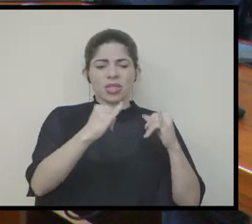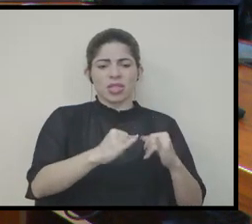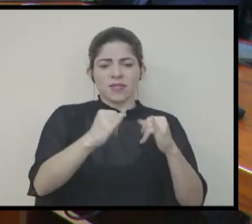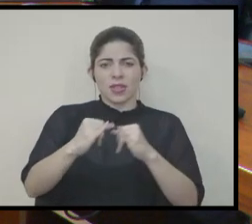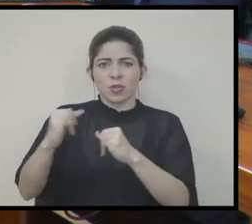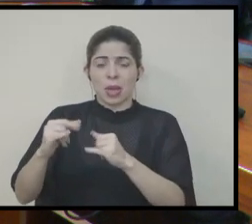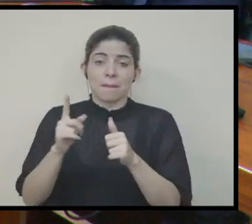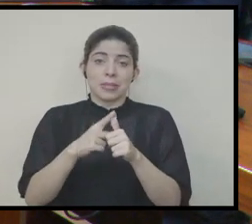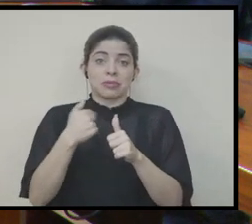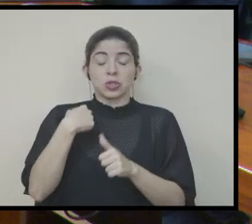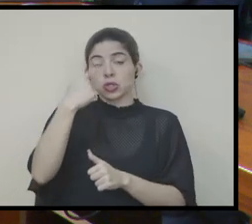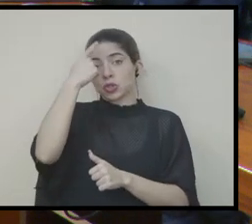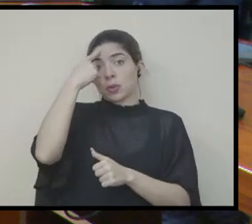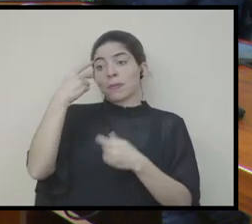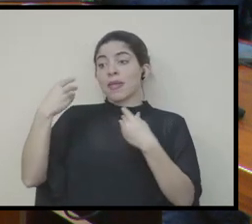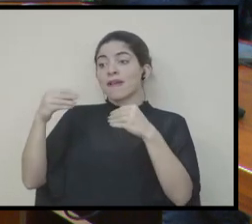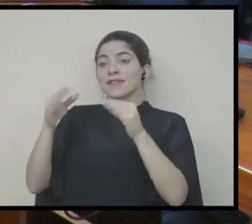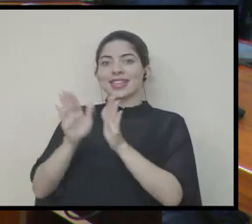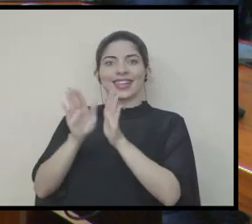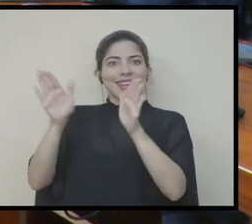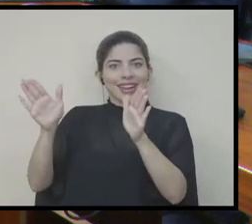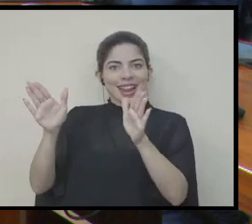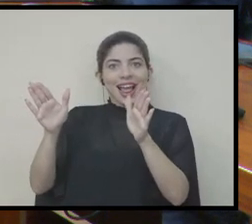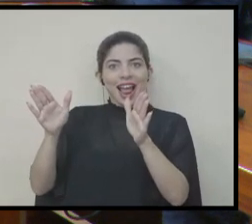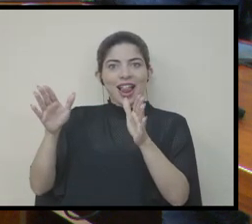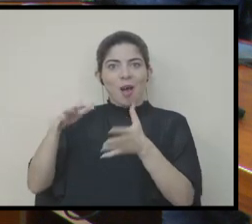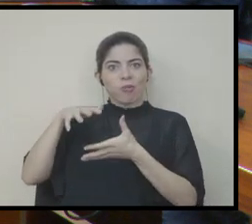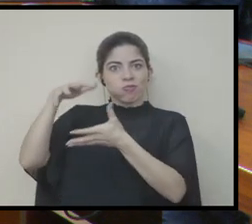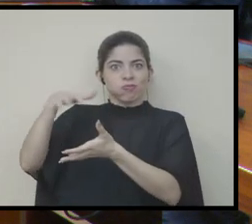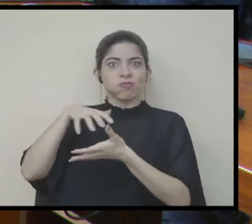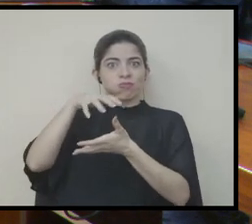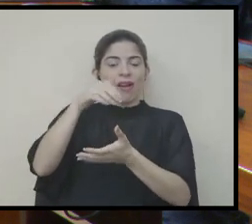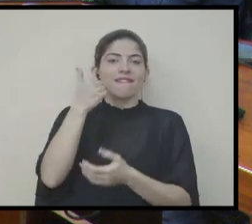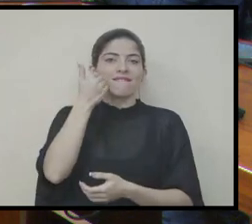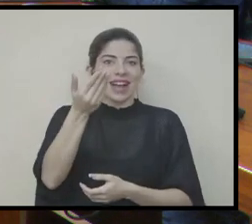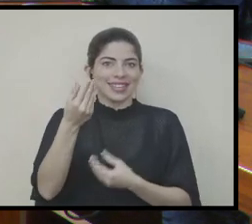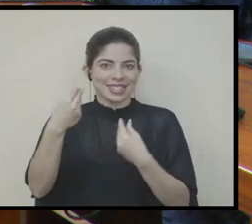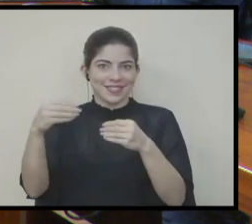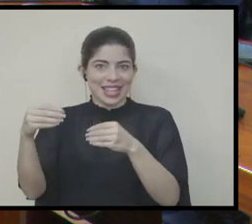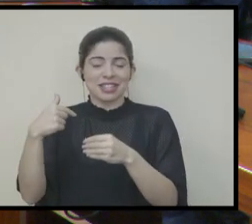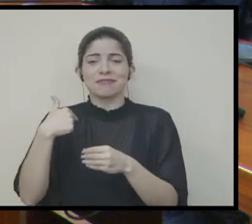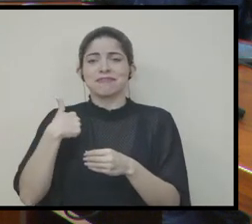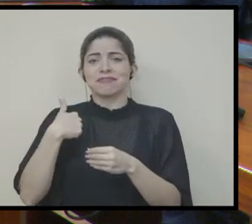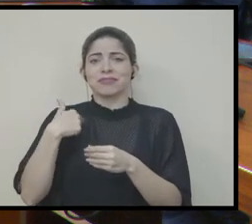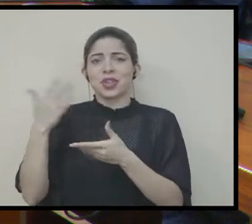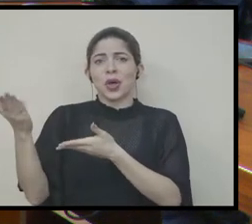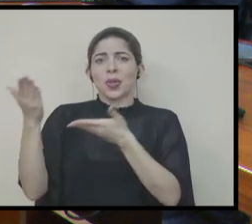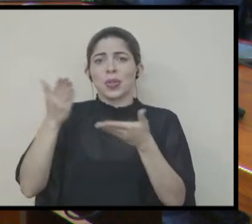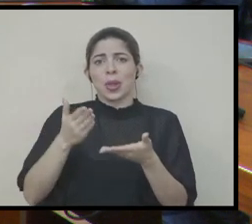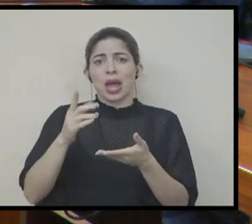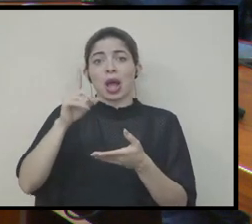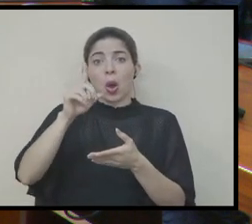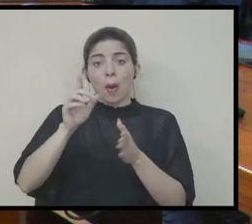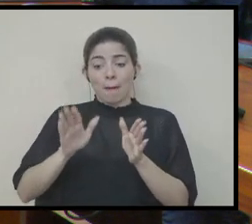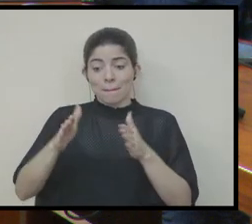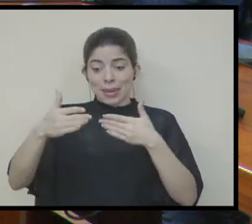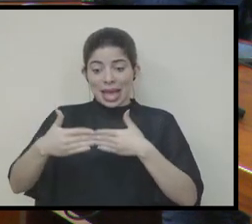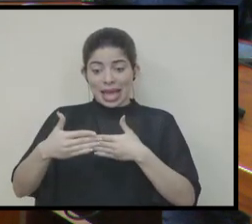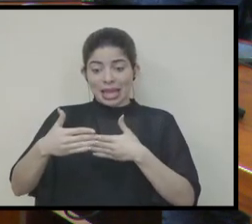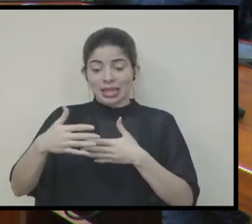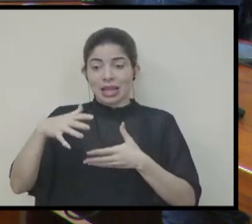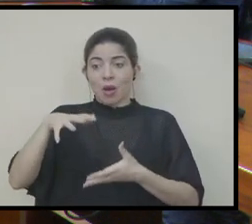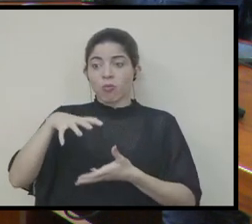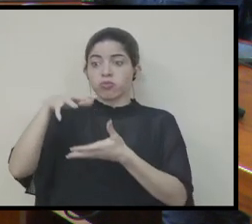al principio fue empezar a vender al por mayor, porque realmente es lo más fácil. Yo traigo un pedido y se va entre